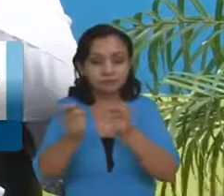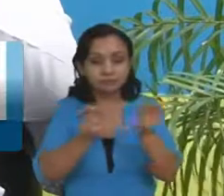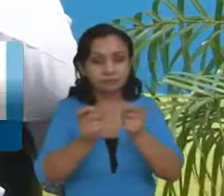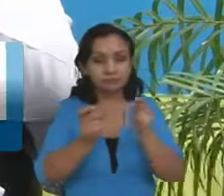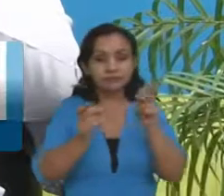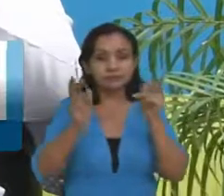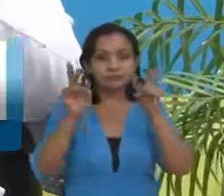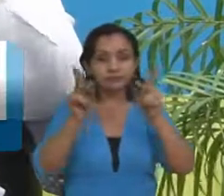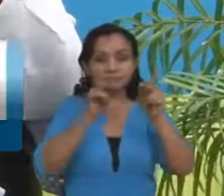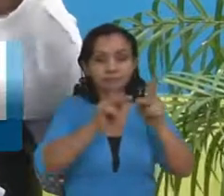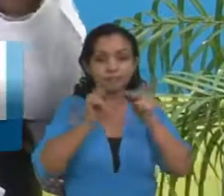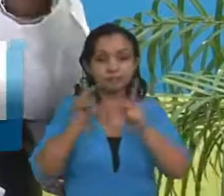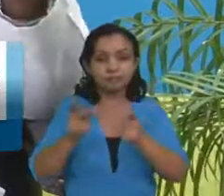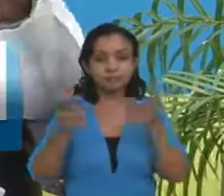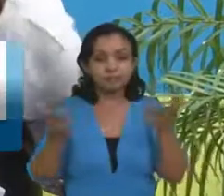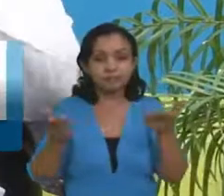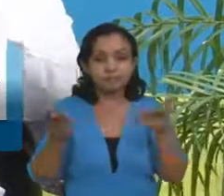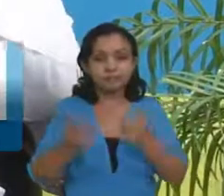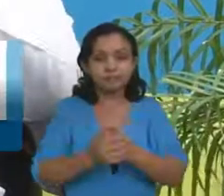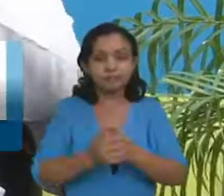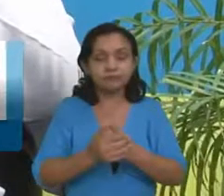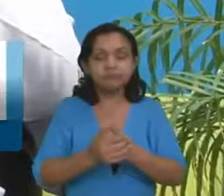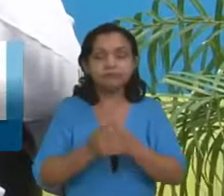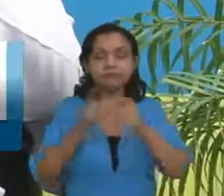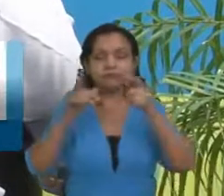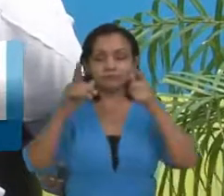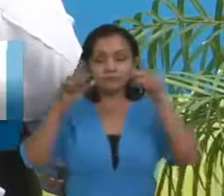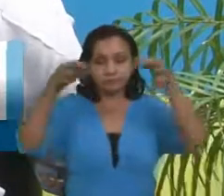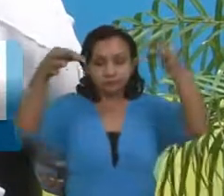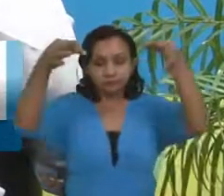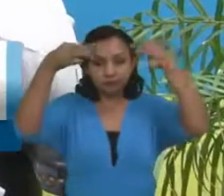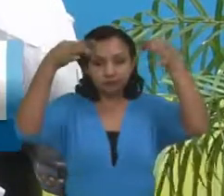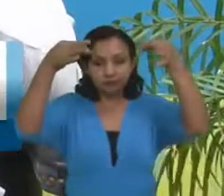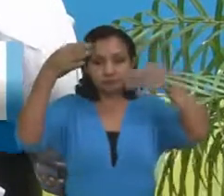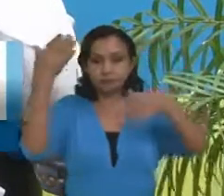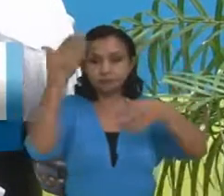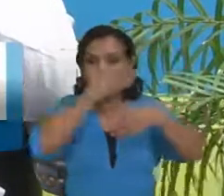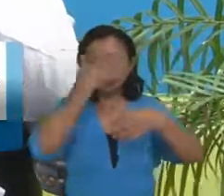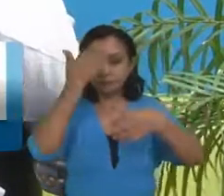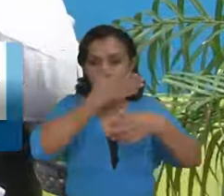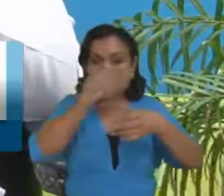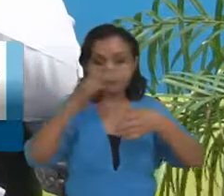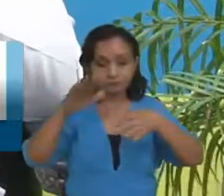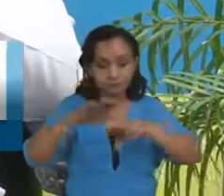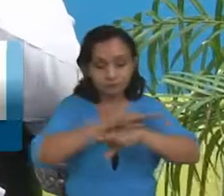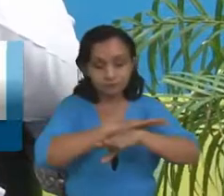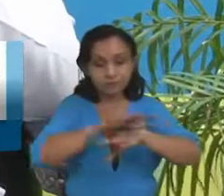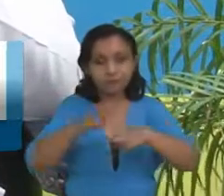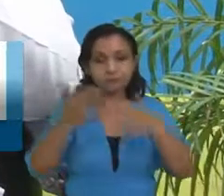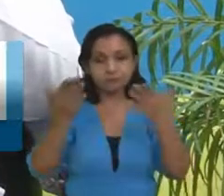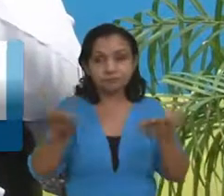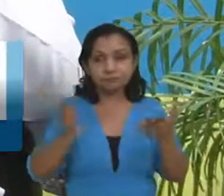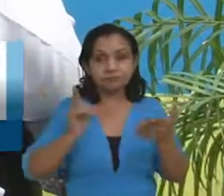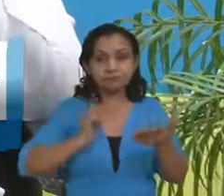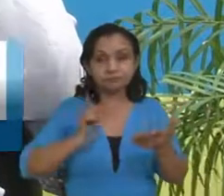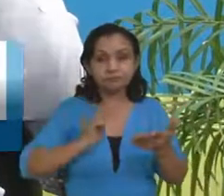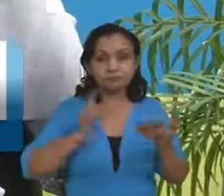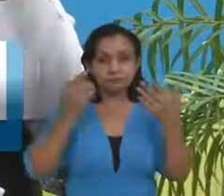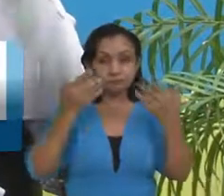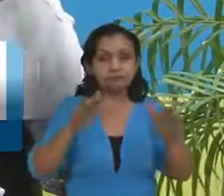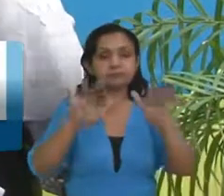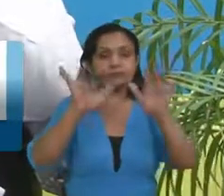del paciente. Para enviar unas radiografías en un esguince, ¿verdad? Hay criterios